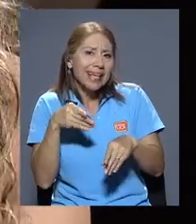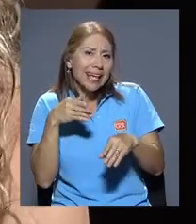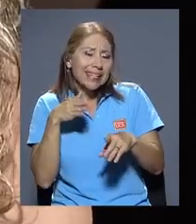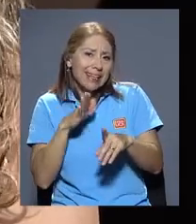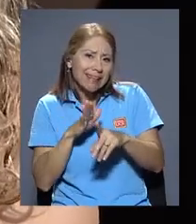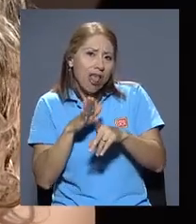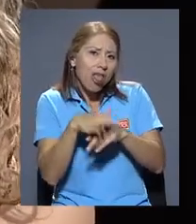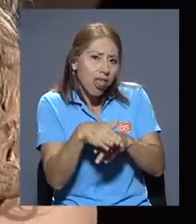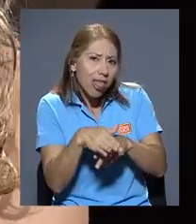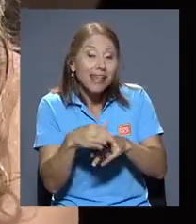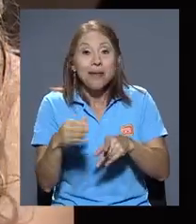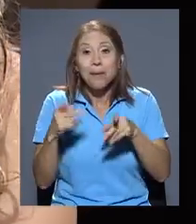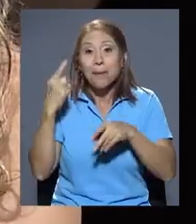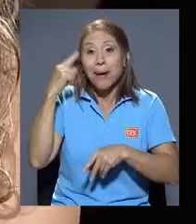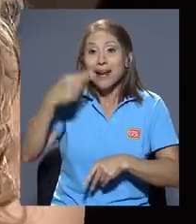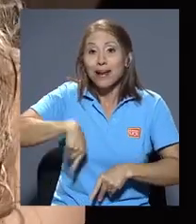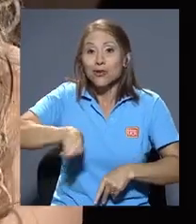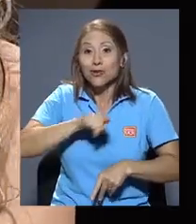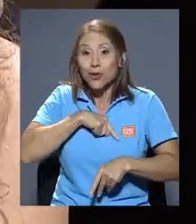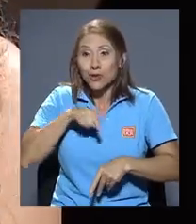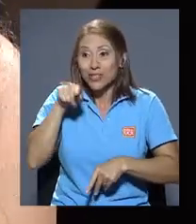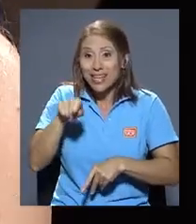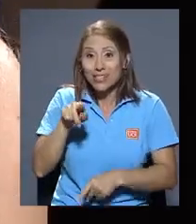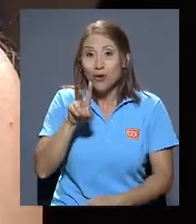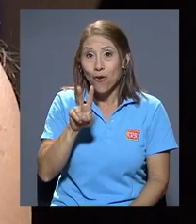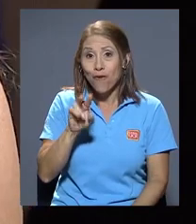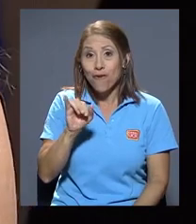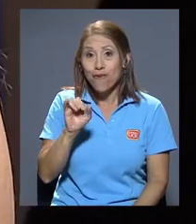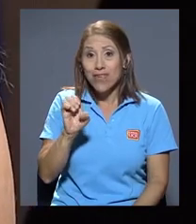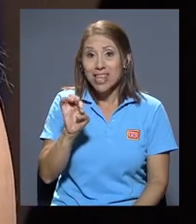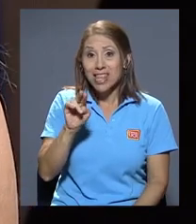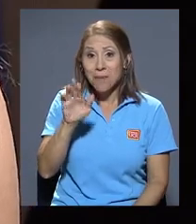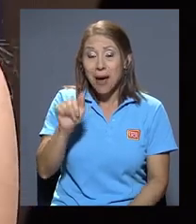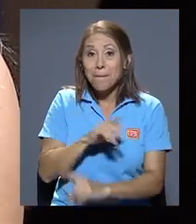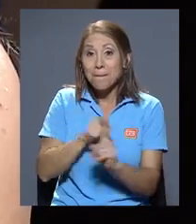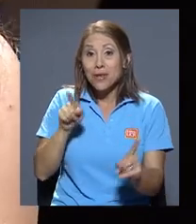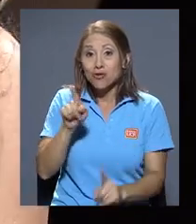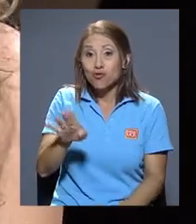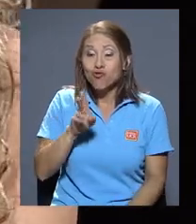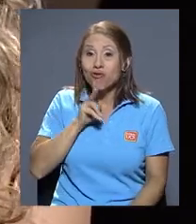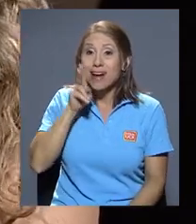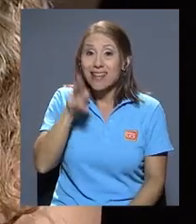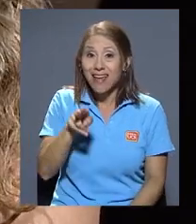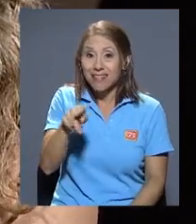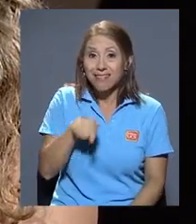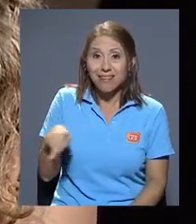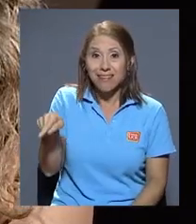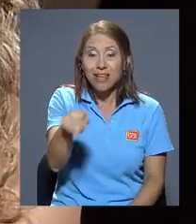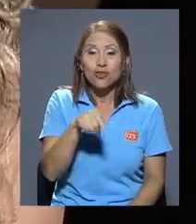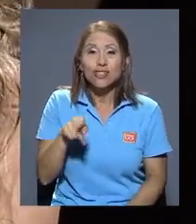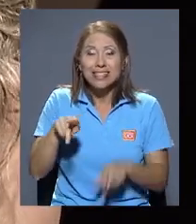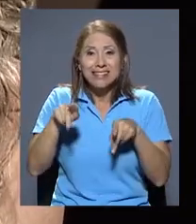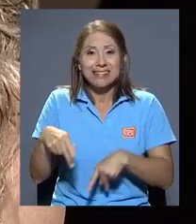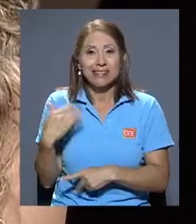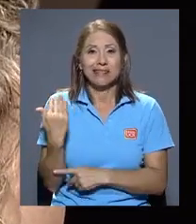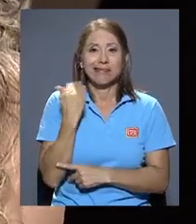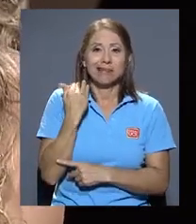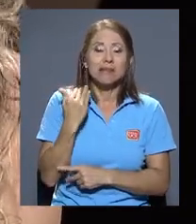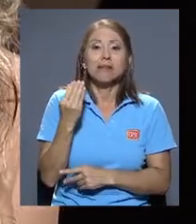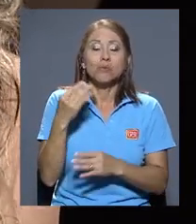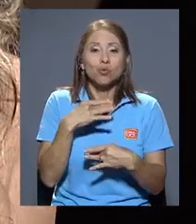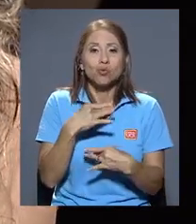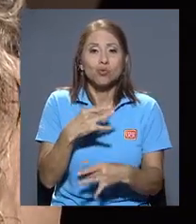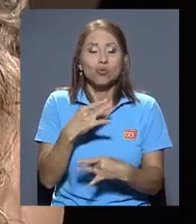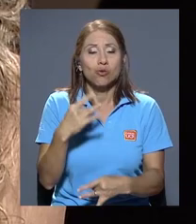víctima, ¿verdad? Pero ellos, dentro de su realidad, ellos están siendo la víctima. Y eso es muy interesante porque leía